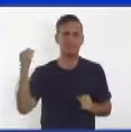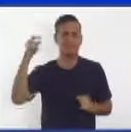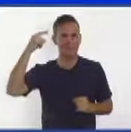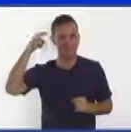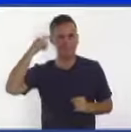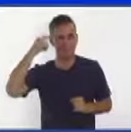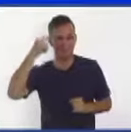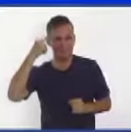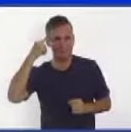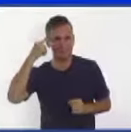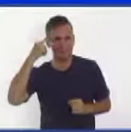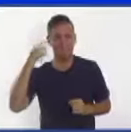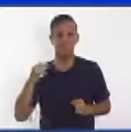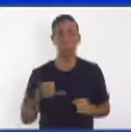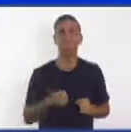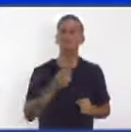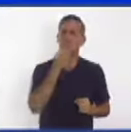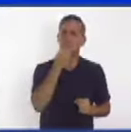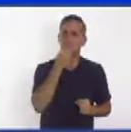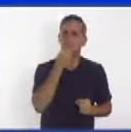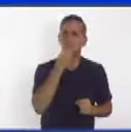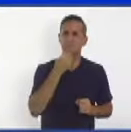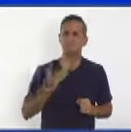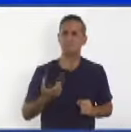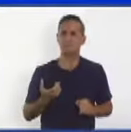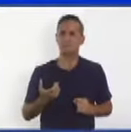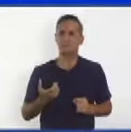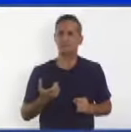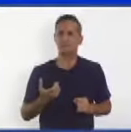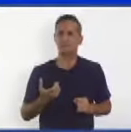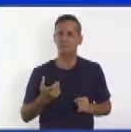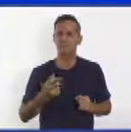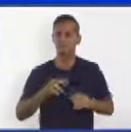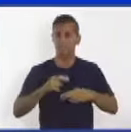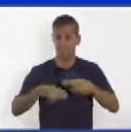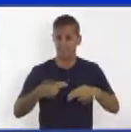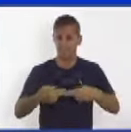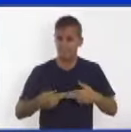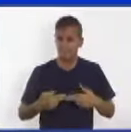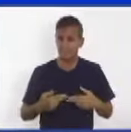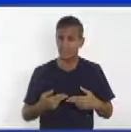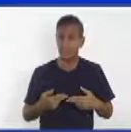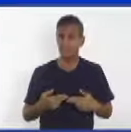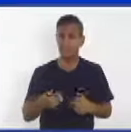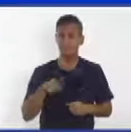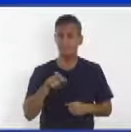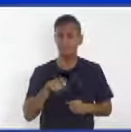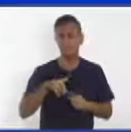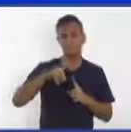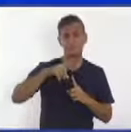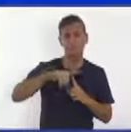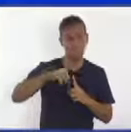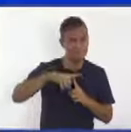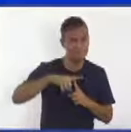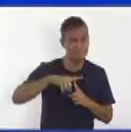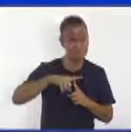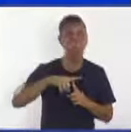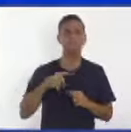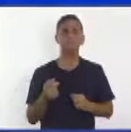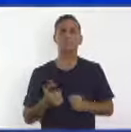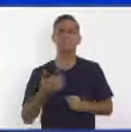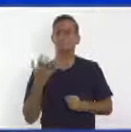tengan una idea para que estén orientados y puedan realizar estas actividades sin